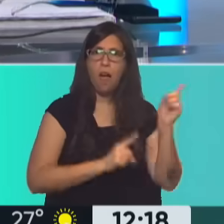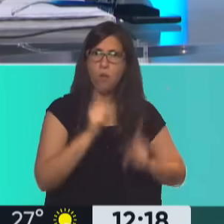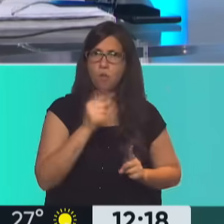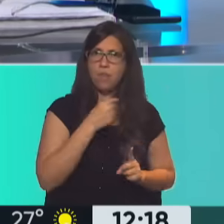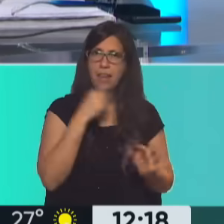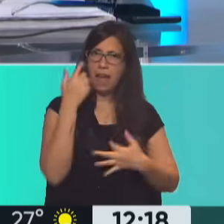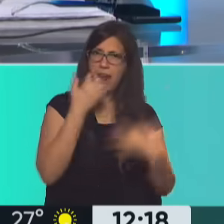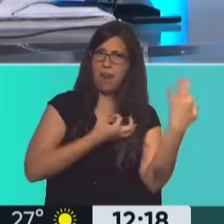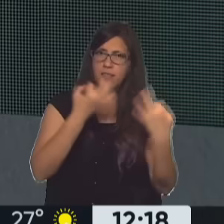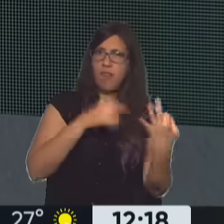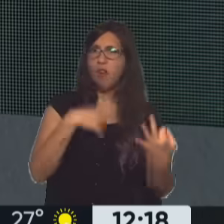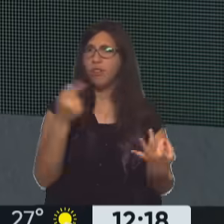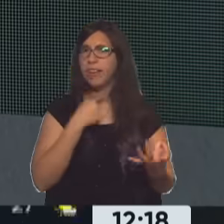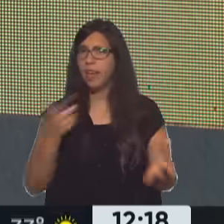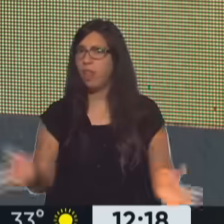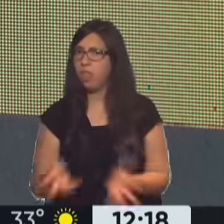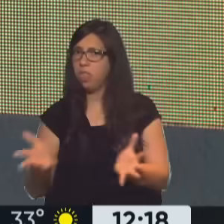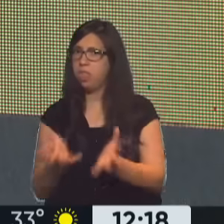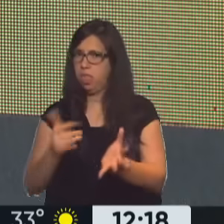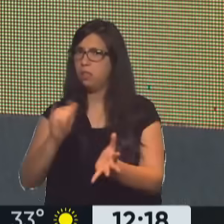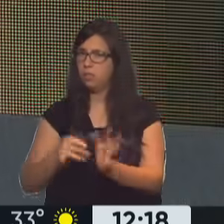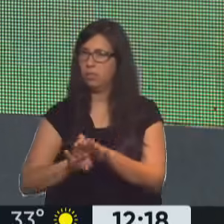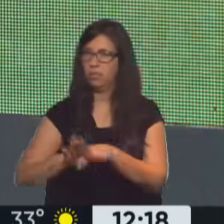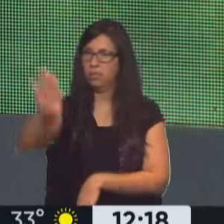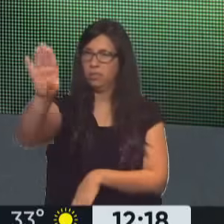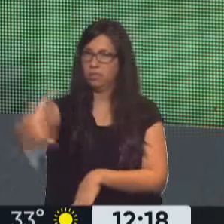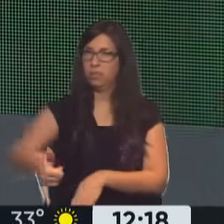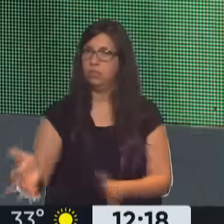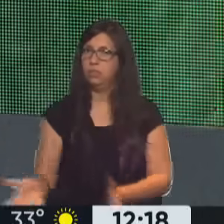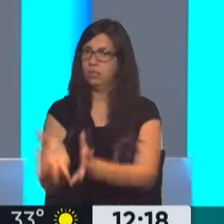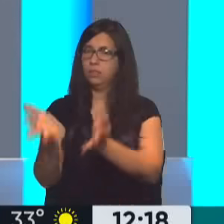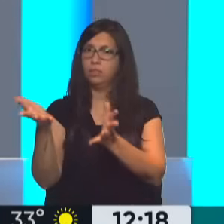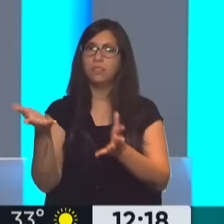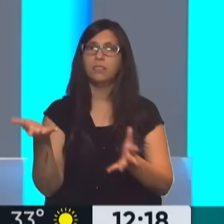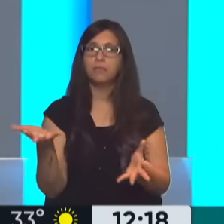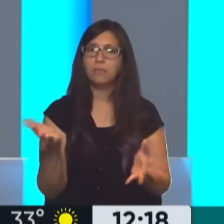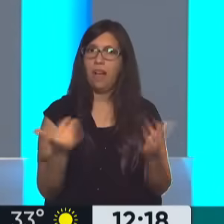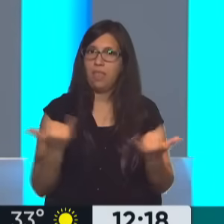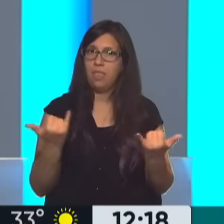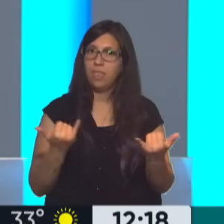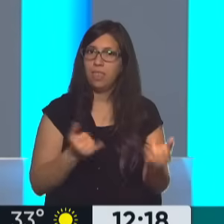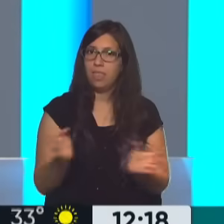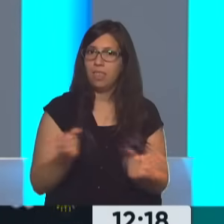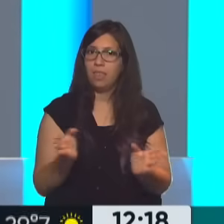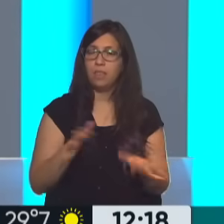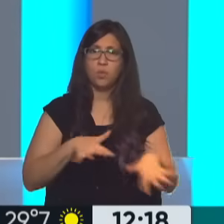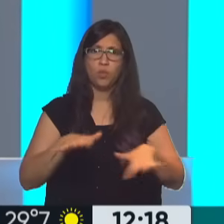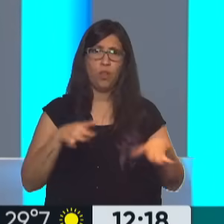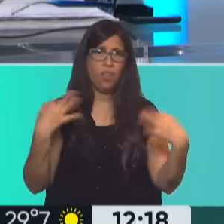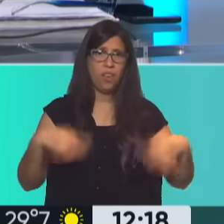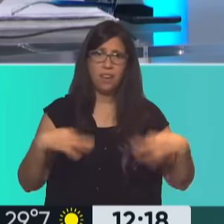parecieran est fogoneando para que esto pase digo están fego no porque evidentemente una situación tan